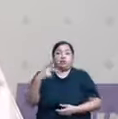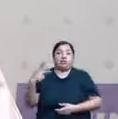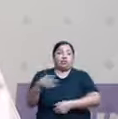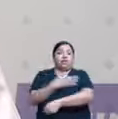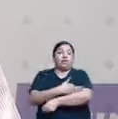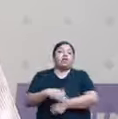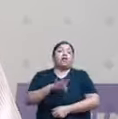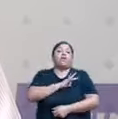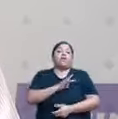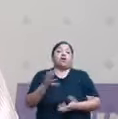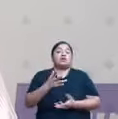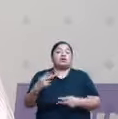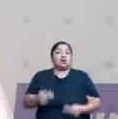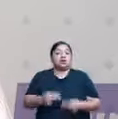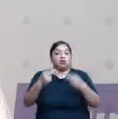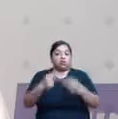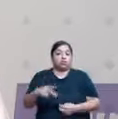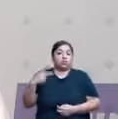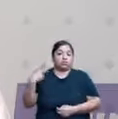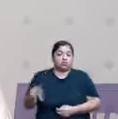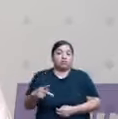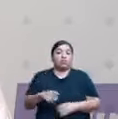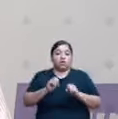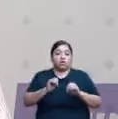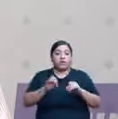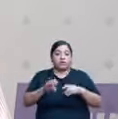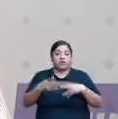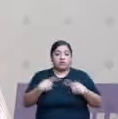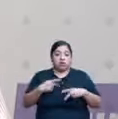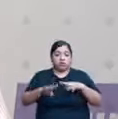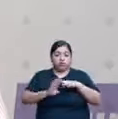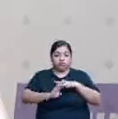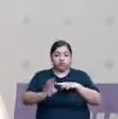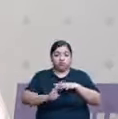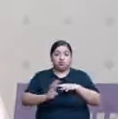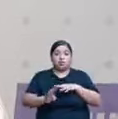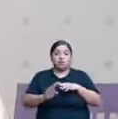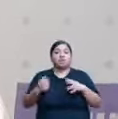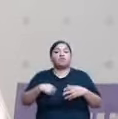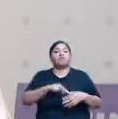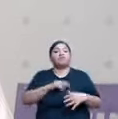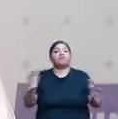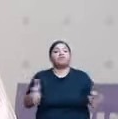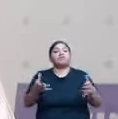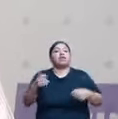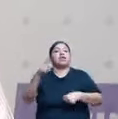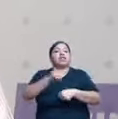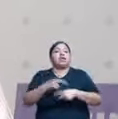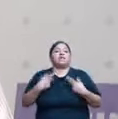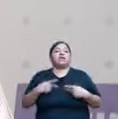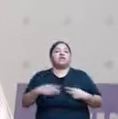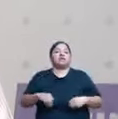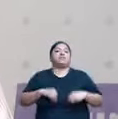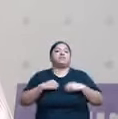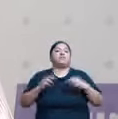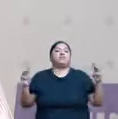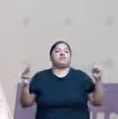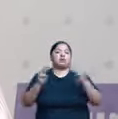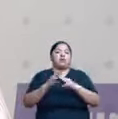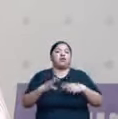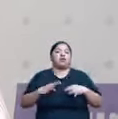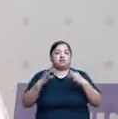brindando asesoría legal. Desde la Oficina del Migrante impulsaremos el Día Mixquiahualense en el exterior, donde promoveremos el